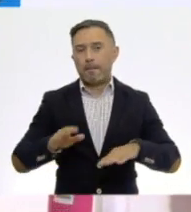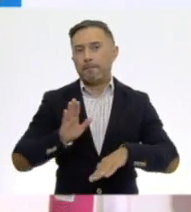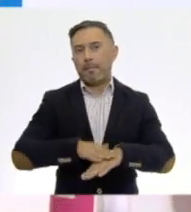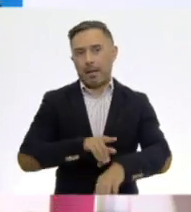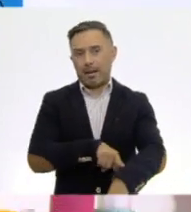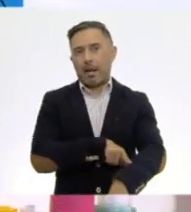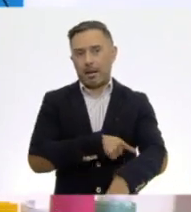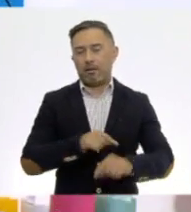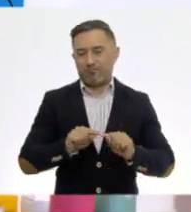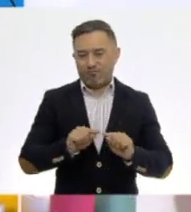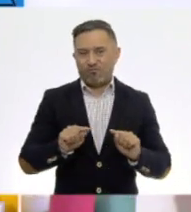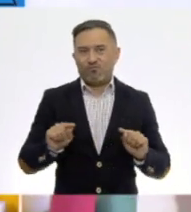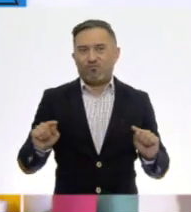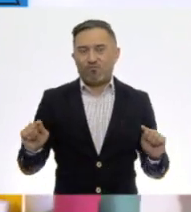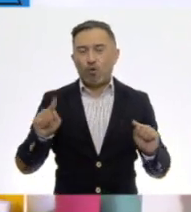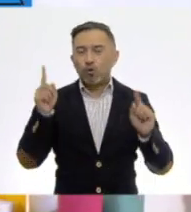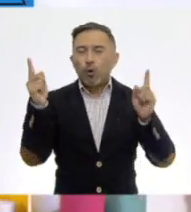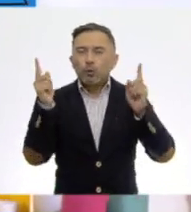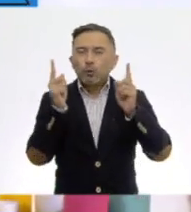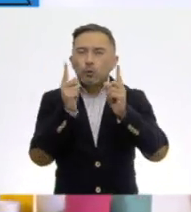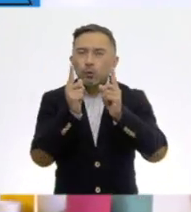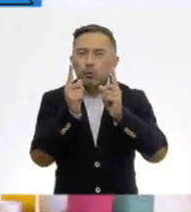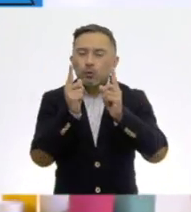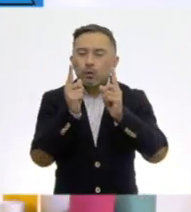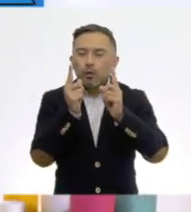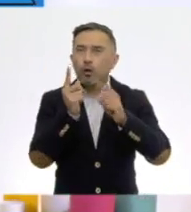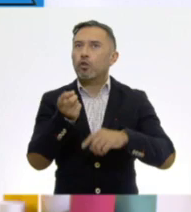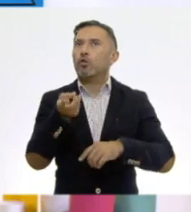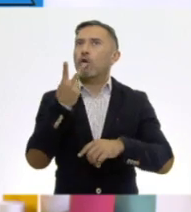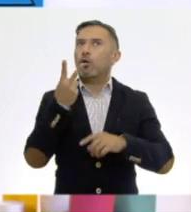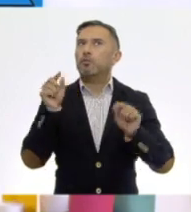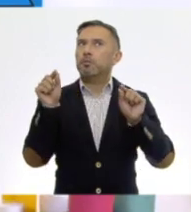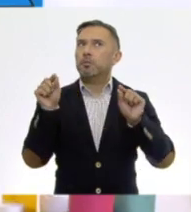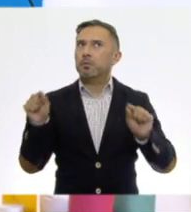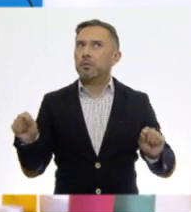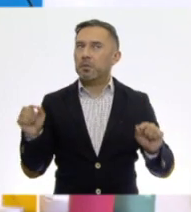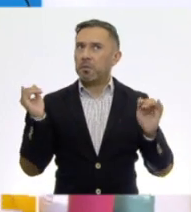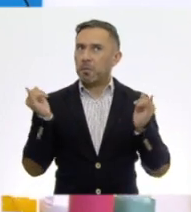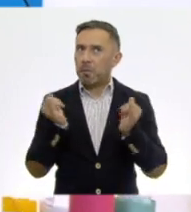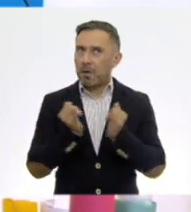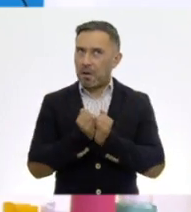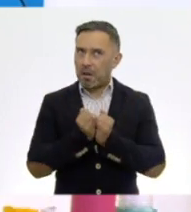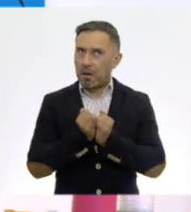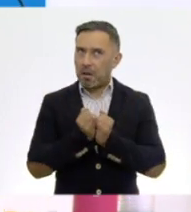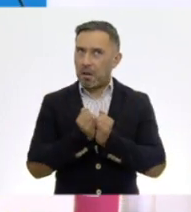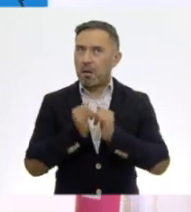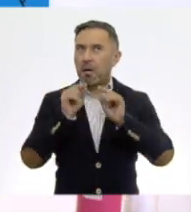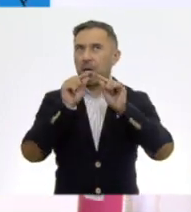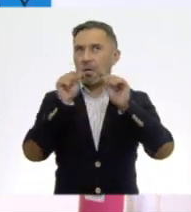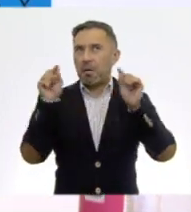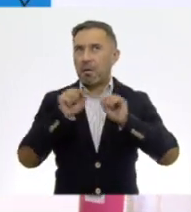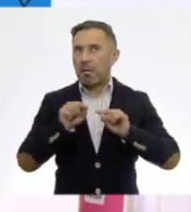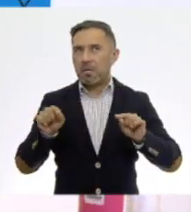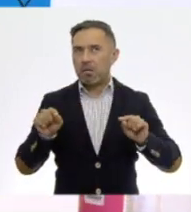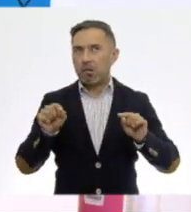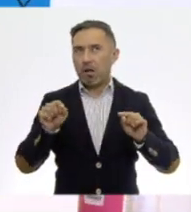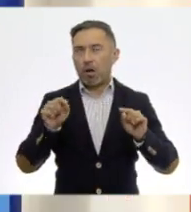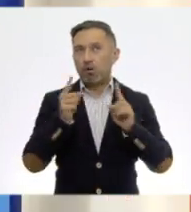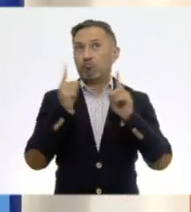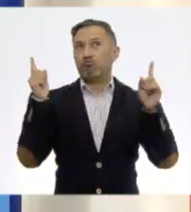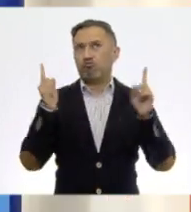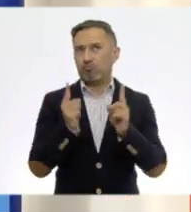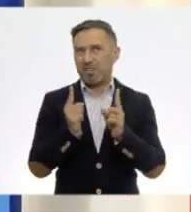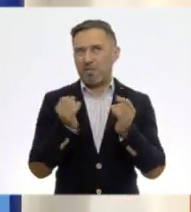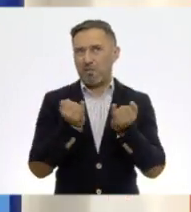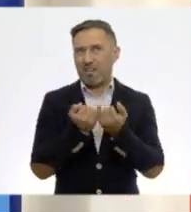larga y aquí más corta. Tiene dos lados iguales y otros dos lados desiguales. ¿Y sabes cómo se